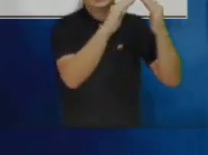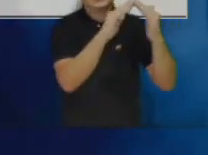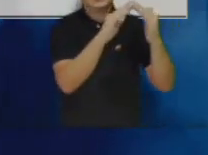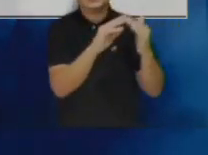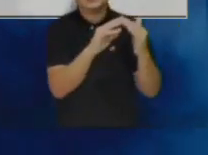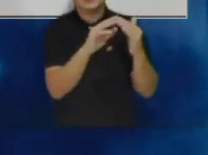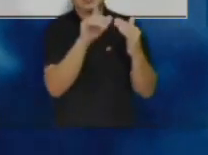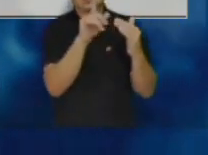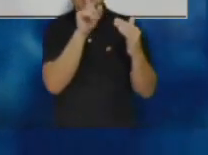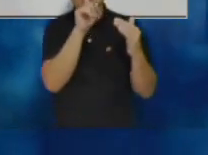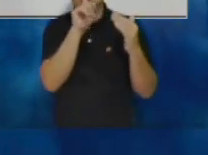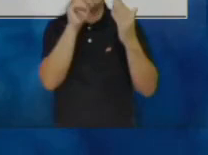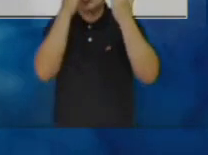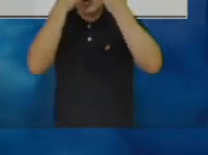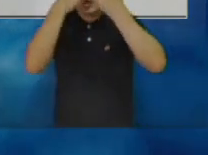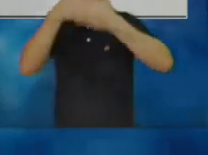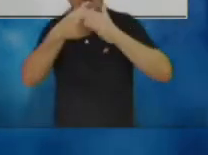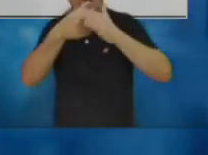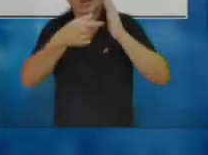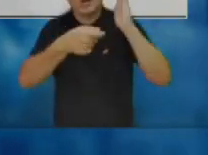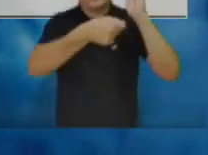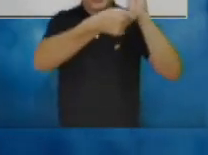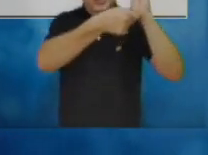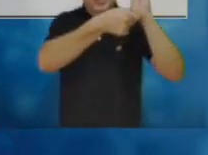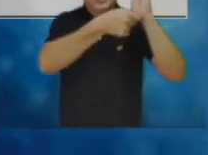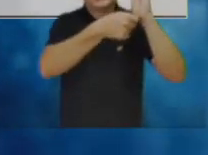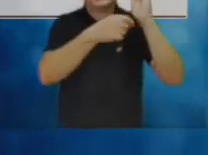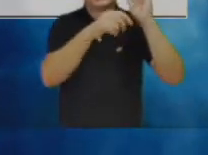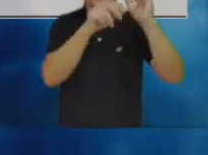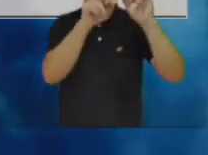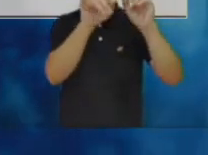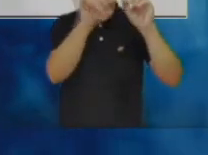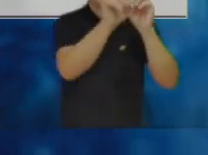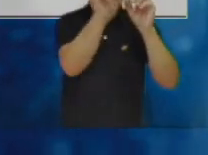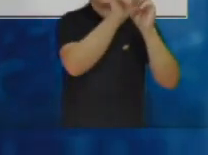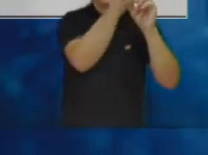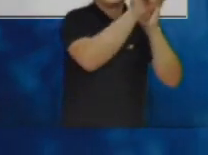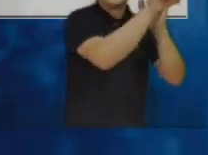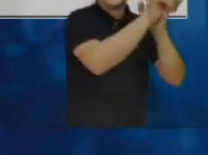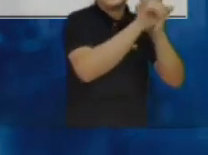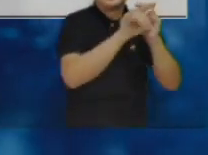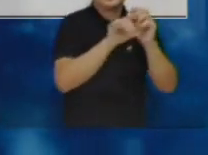causar interferencia a los usuarios adyacentes.